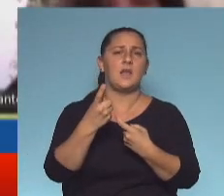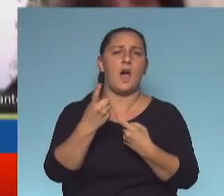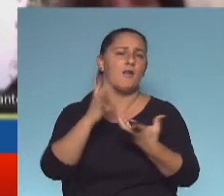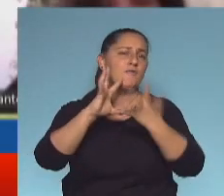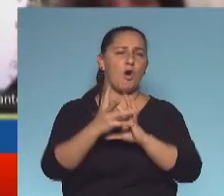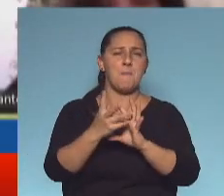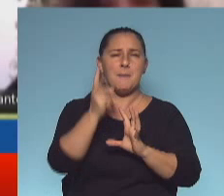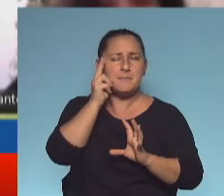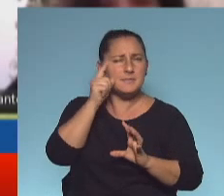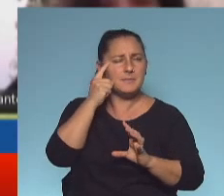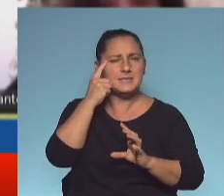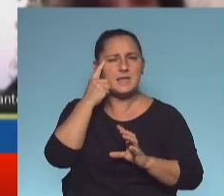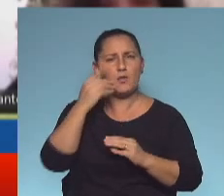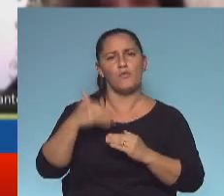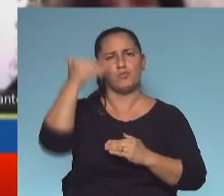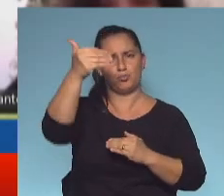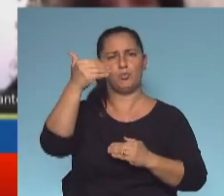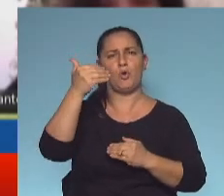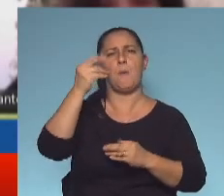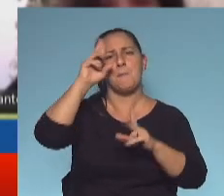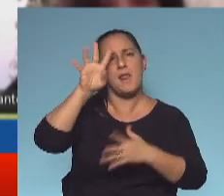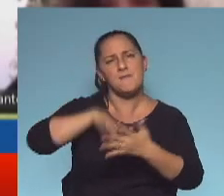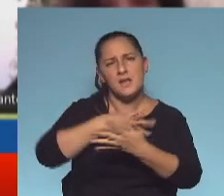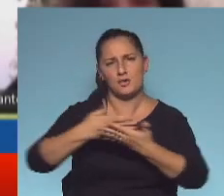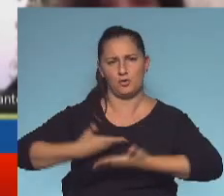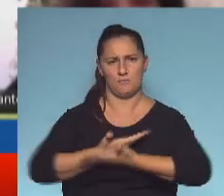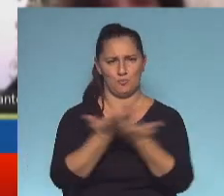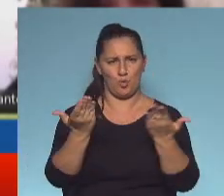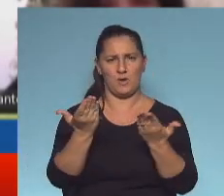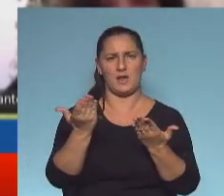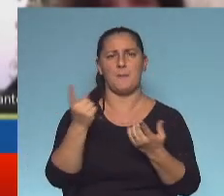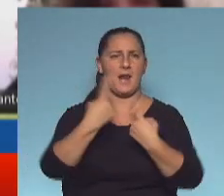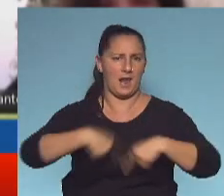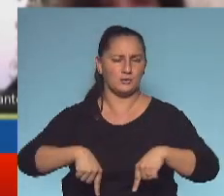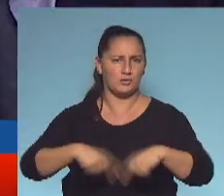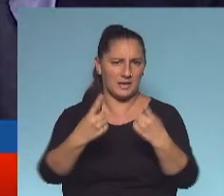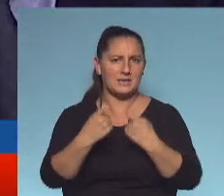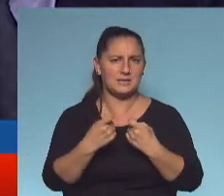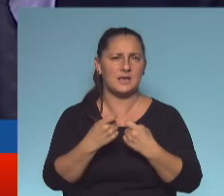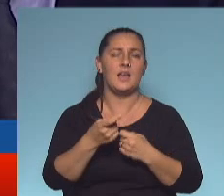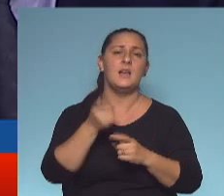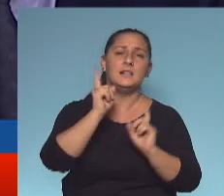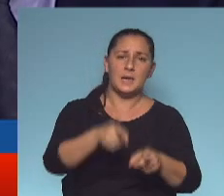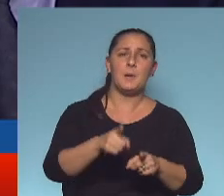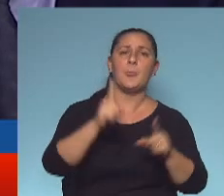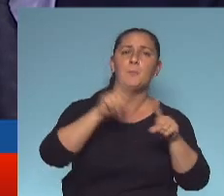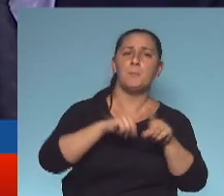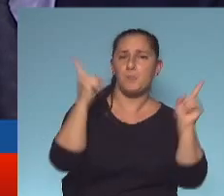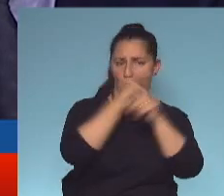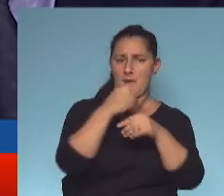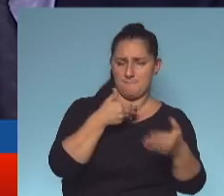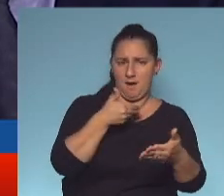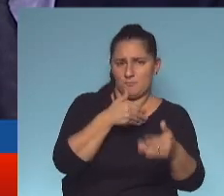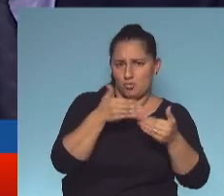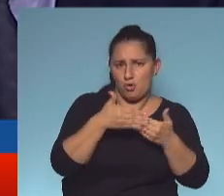visión amplia a largo plazo de política pública para la seguridad alimentaria, ¿no? Tanto los problemas de corto plazo de acceso